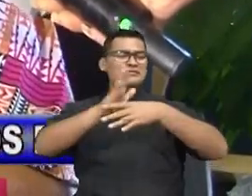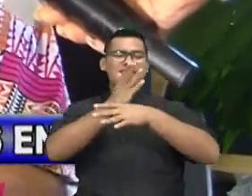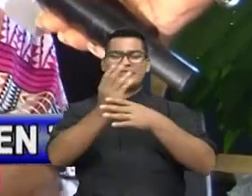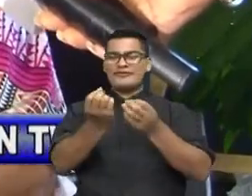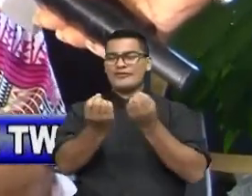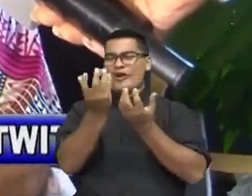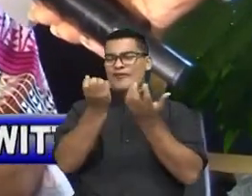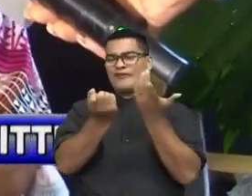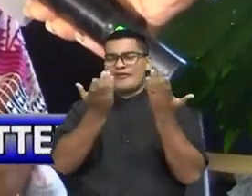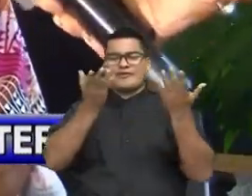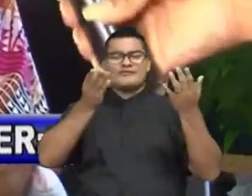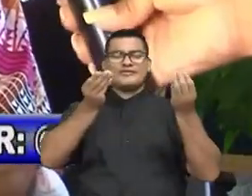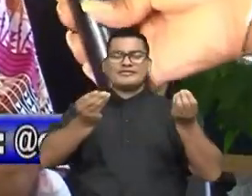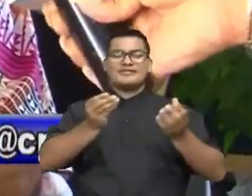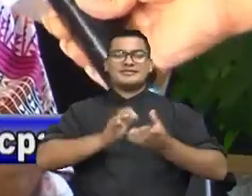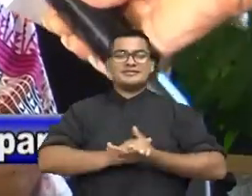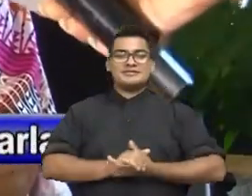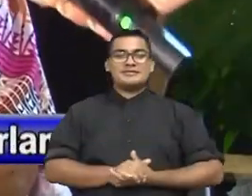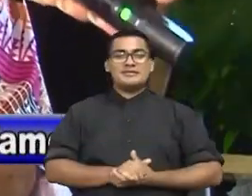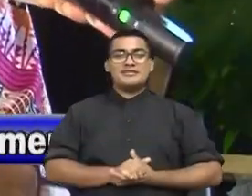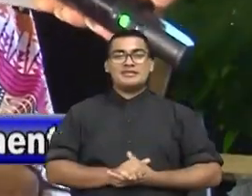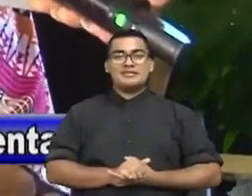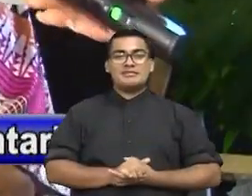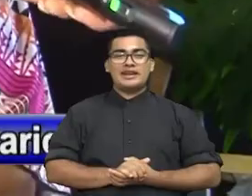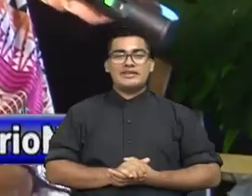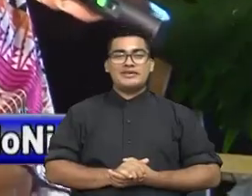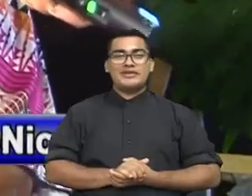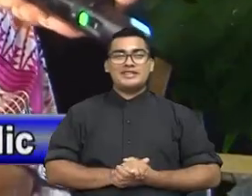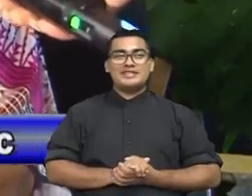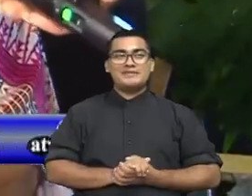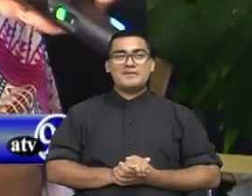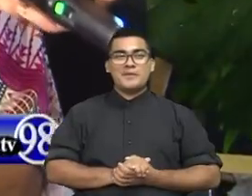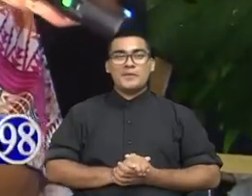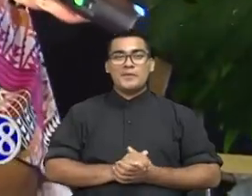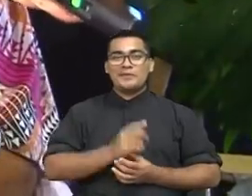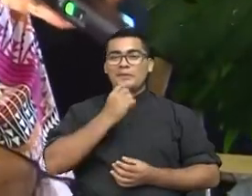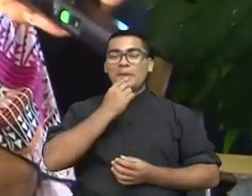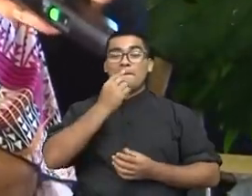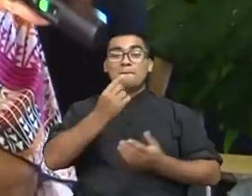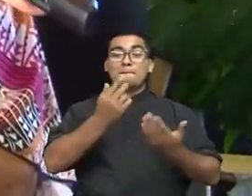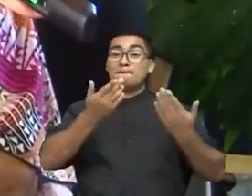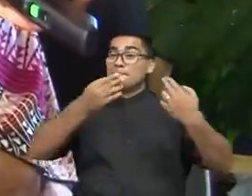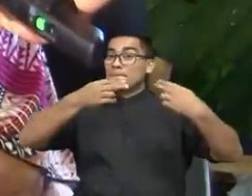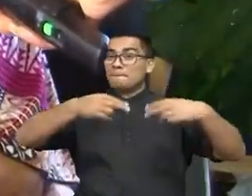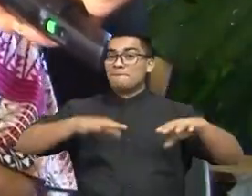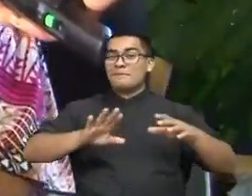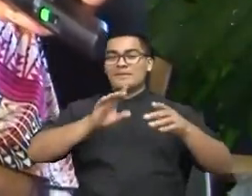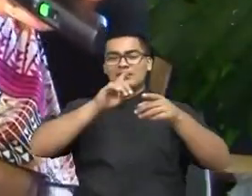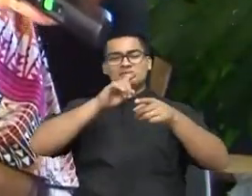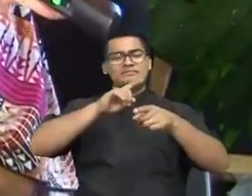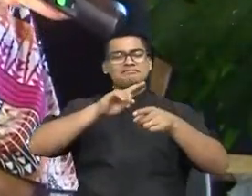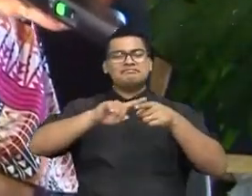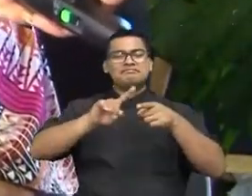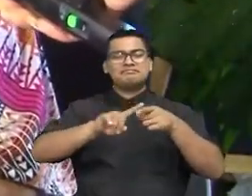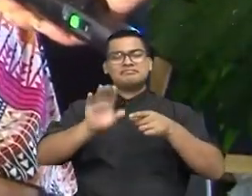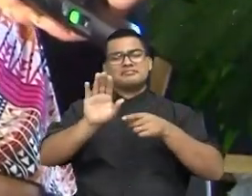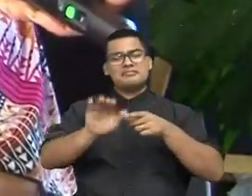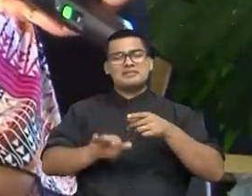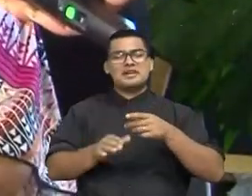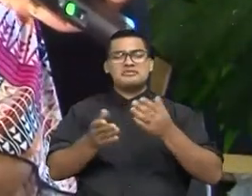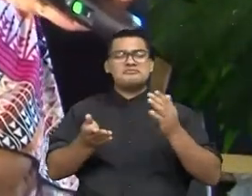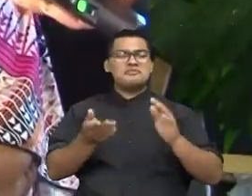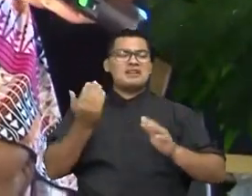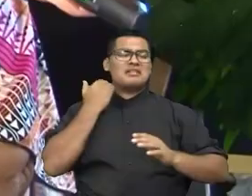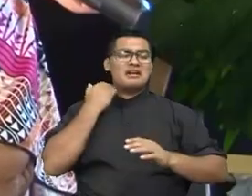un poco, pero hay. ¿Cómo están los? Aquí se mantiene. Ahorita están normal los precios. Ahorita no se sube